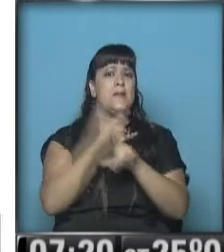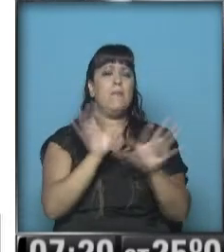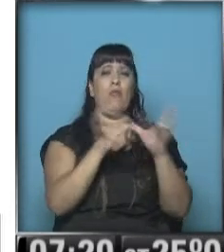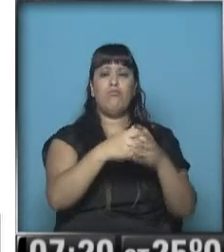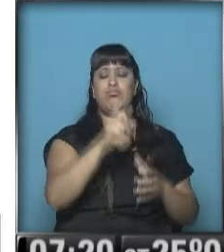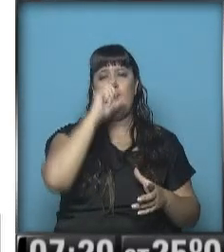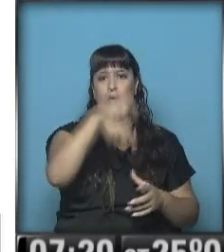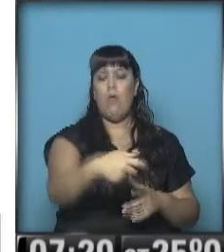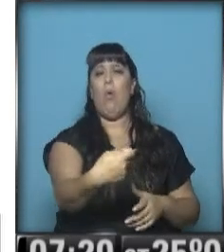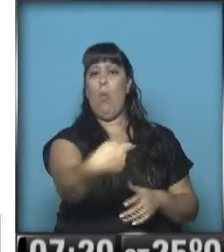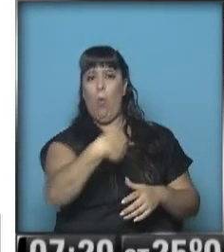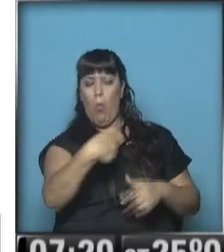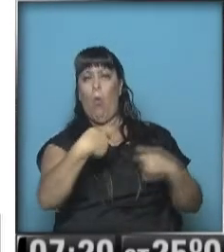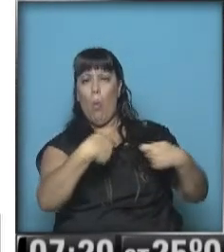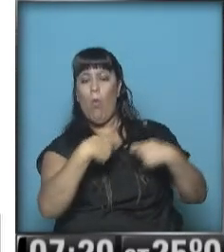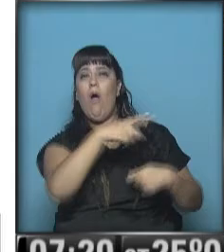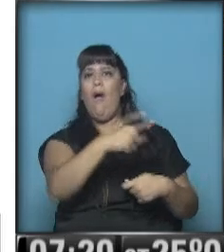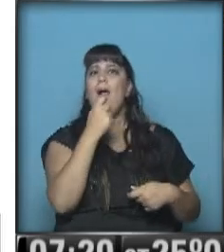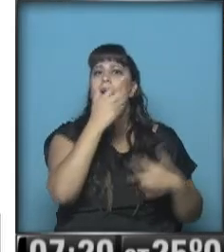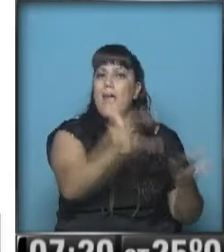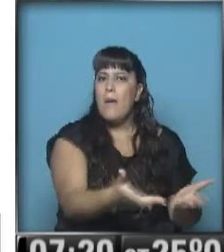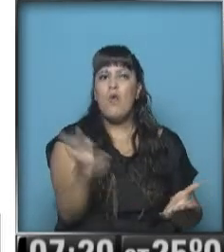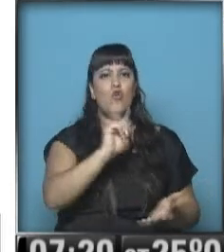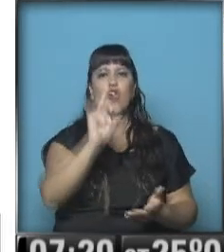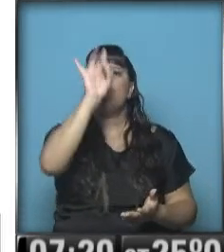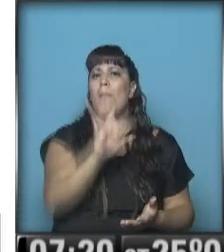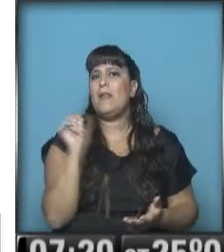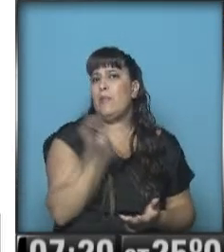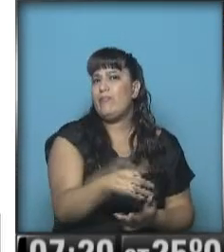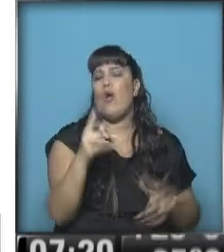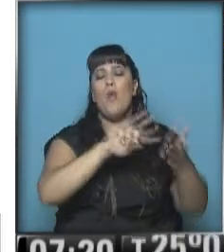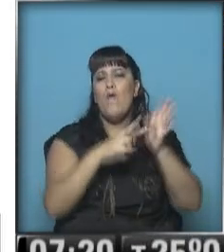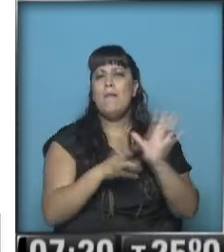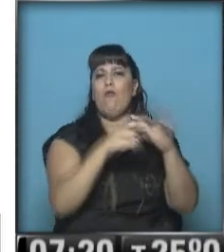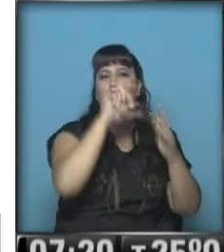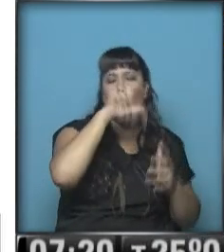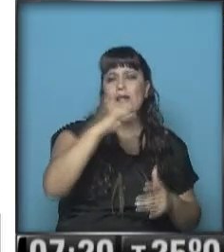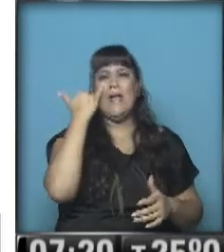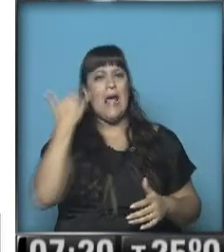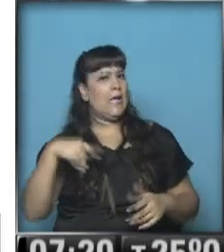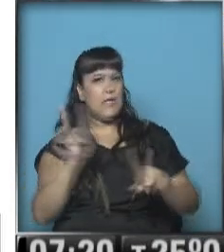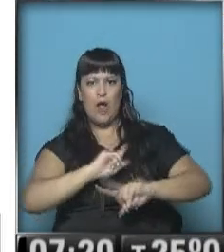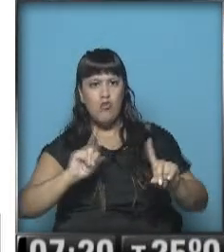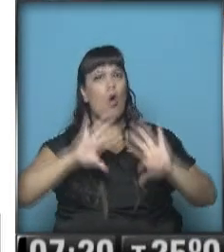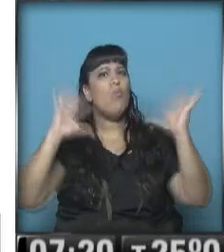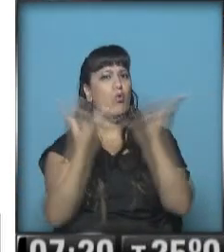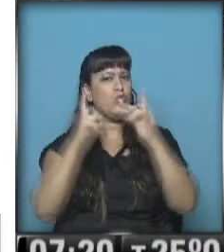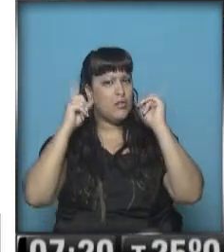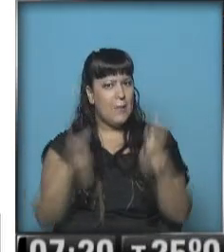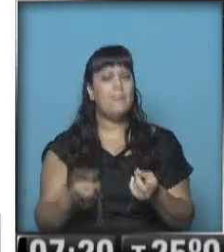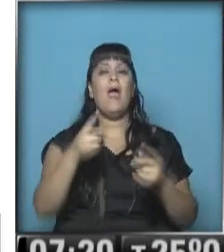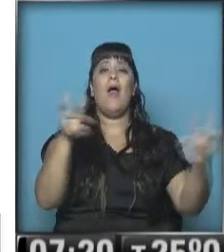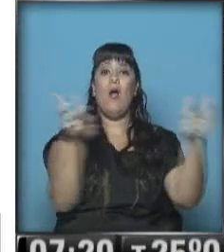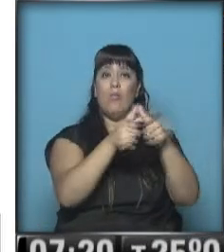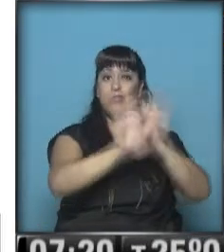a nuestra nación sirvió de ejemplo para entender que no se trata solamente de un caso argentino. Ahora, después de esta reunión, también mantuvo encuentros con los